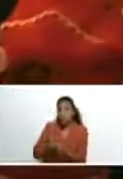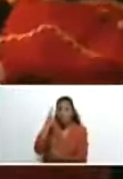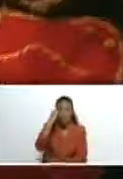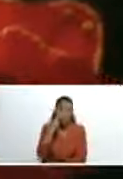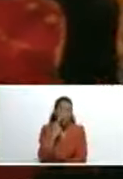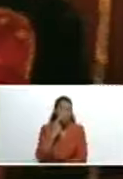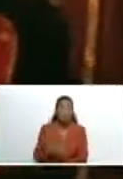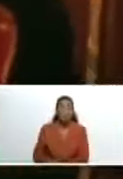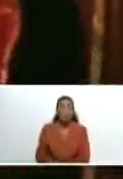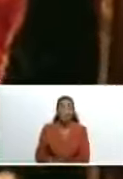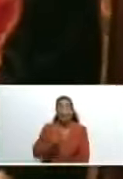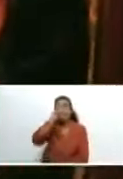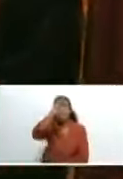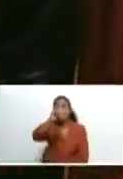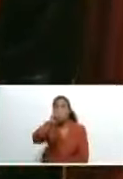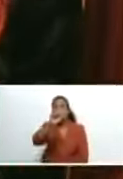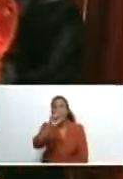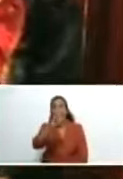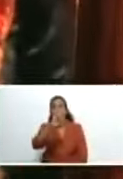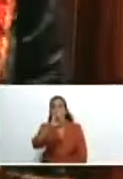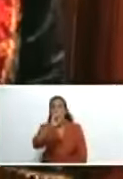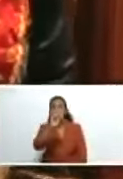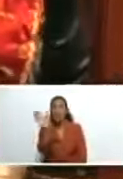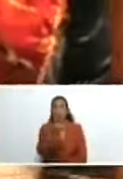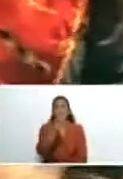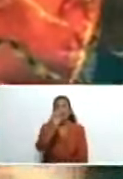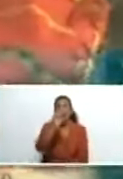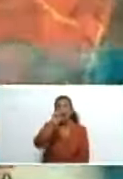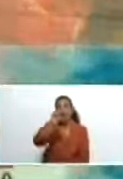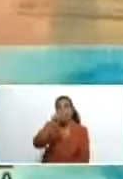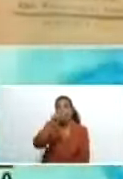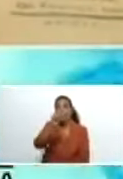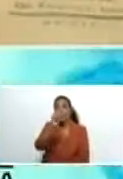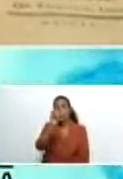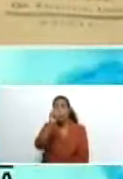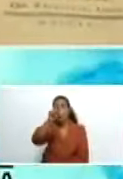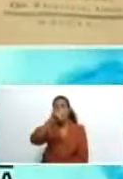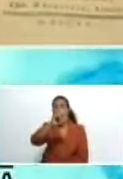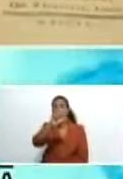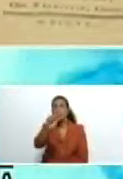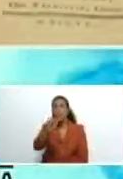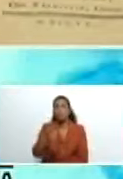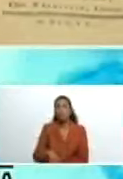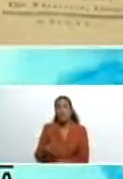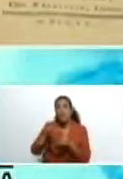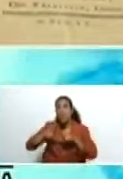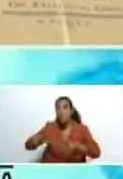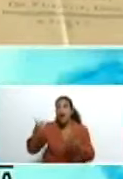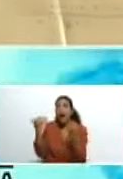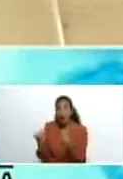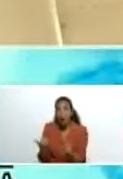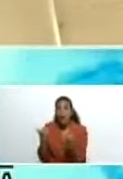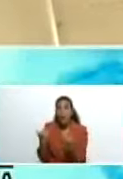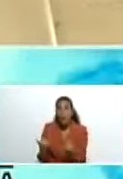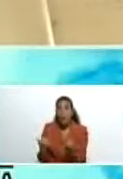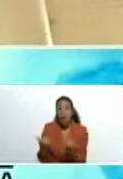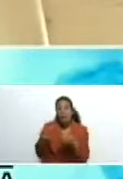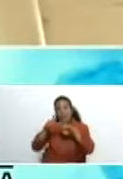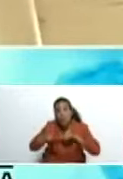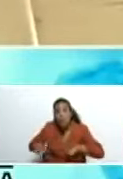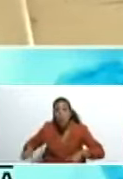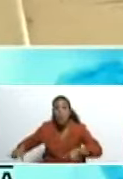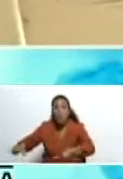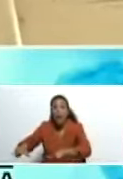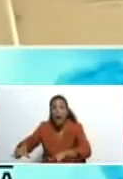María Antonia era realista. Correcto. Estamos en la habitación donde nació nuestro Libertador